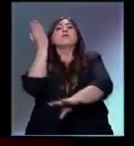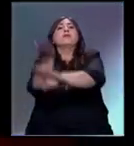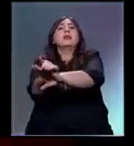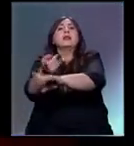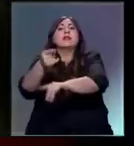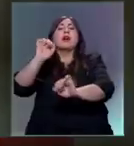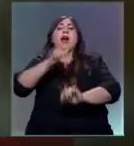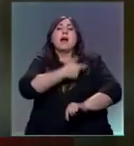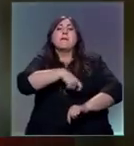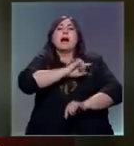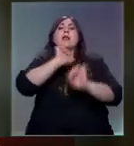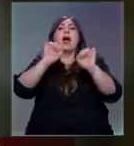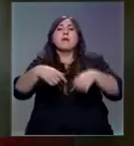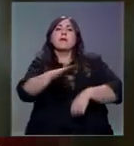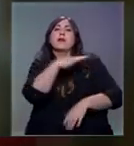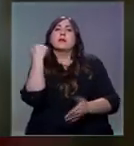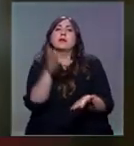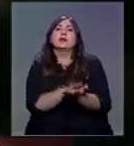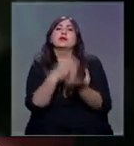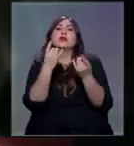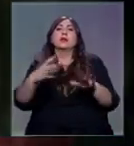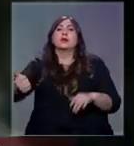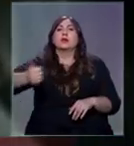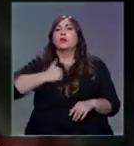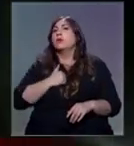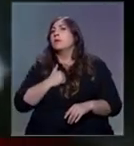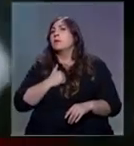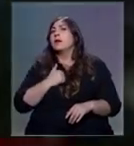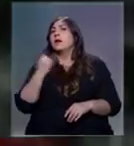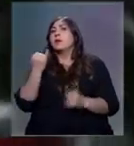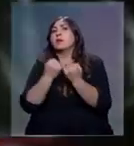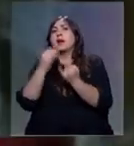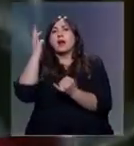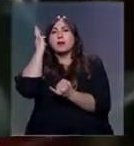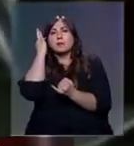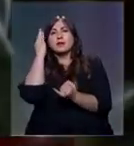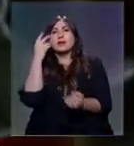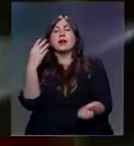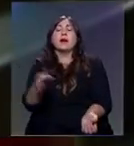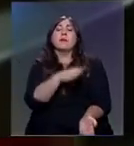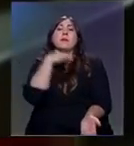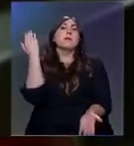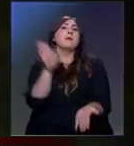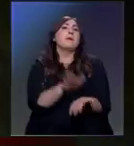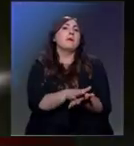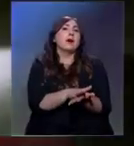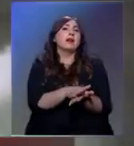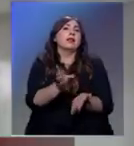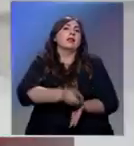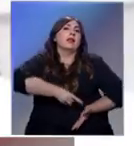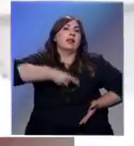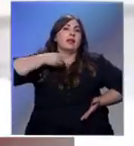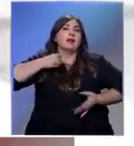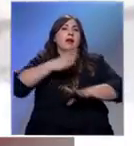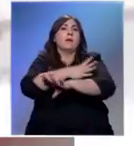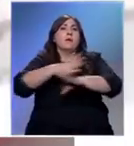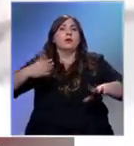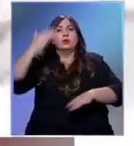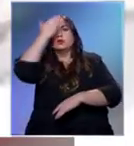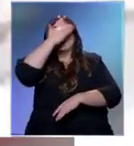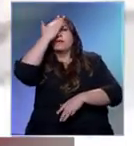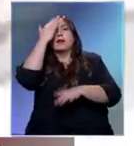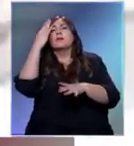muerte. Finalmente, solo cumple su deseo con ayuda de una amiga. Muerte digna, un clamor de muchos enfermos